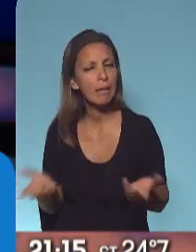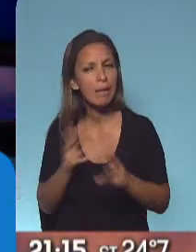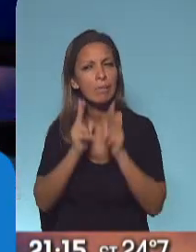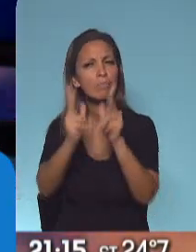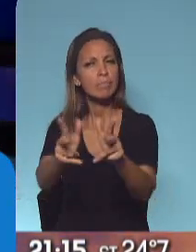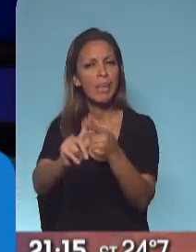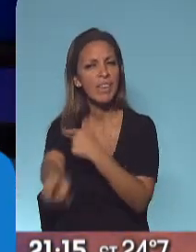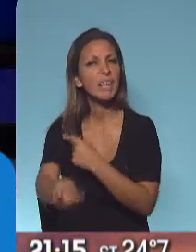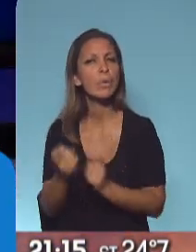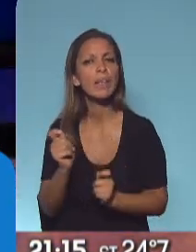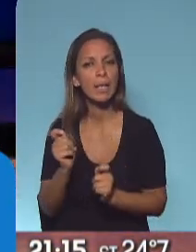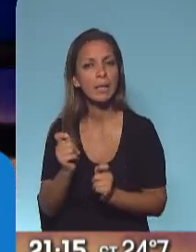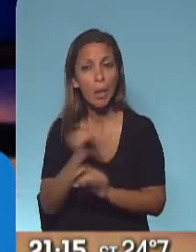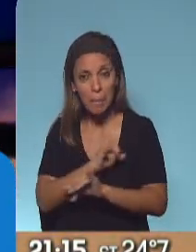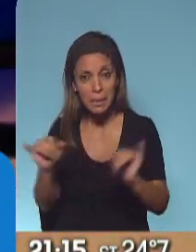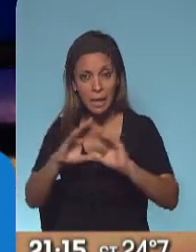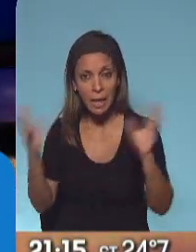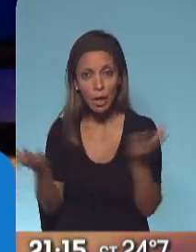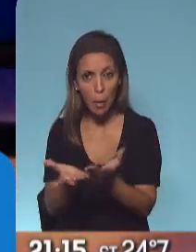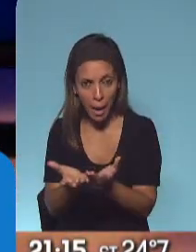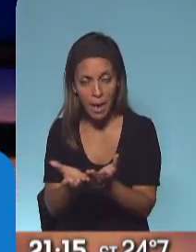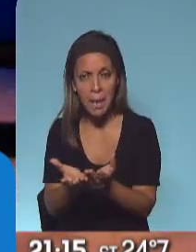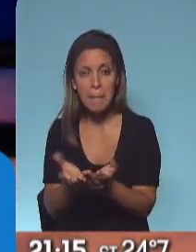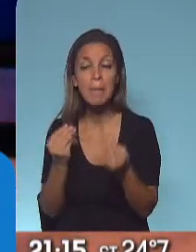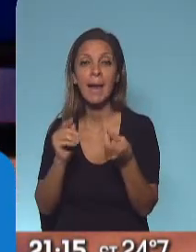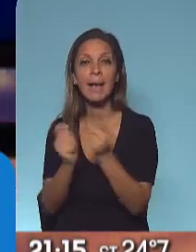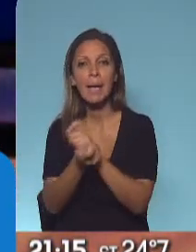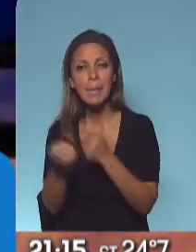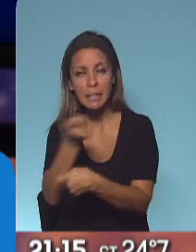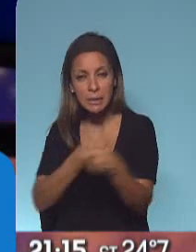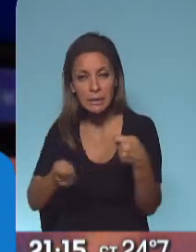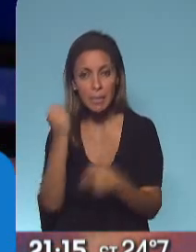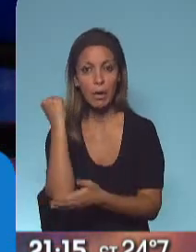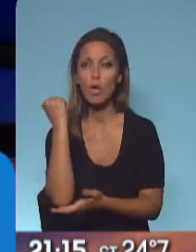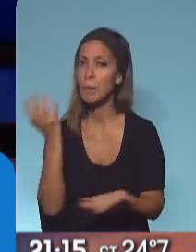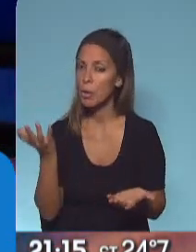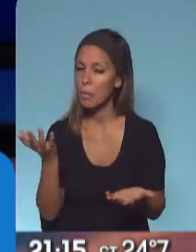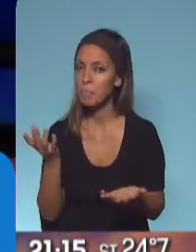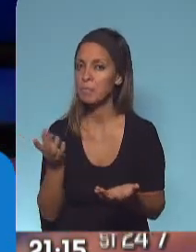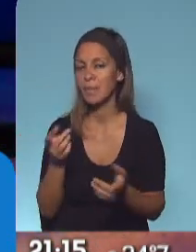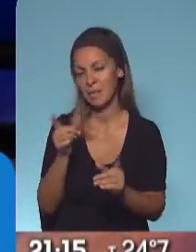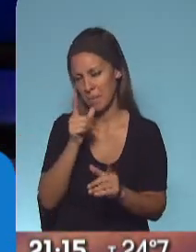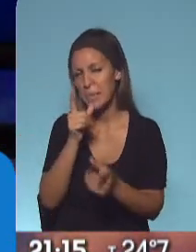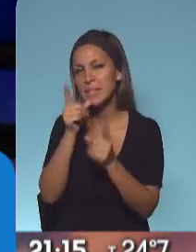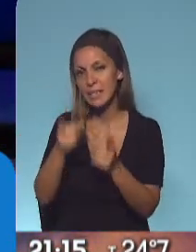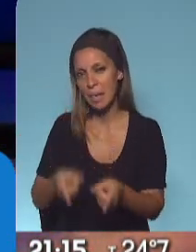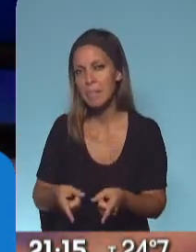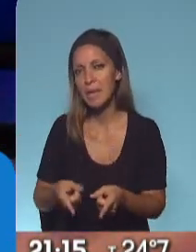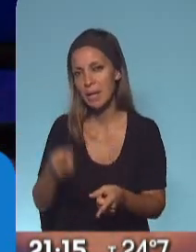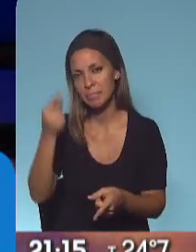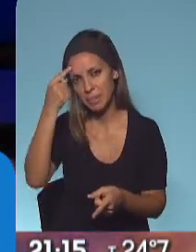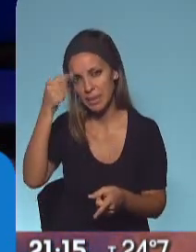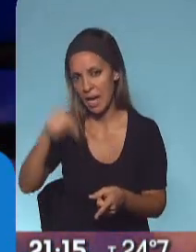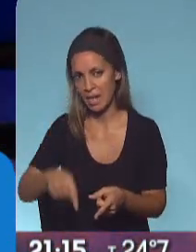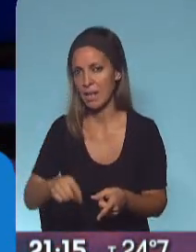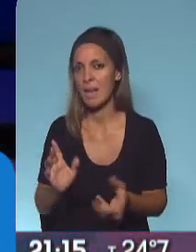mensaje global sobre la necesidad de cambiar el sistema y, bueno, lo que decía David hace un rato, pero también está apuntando acá, y lo